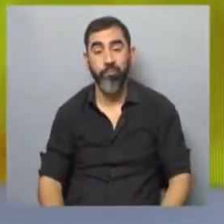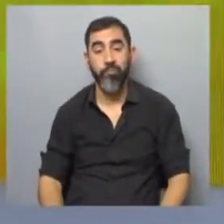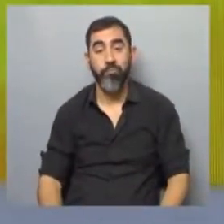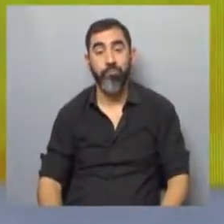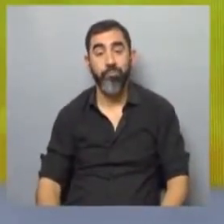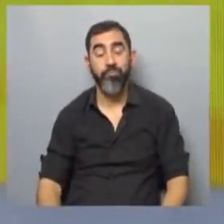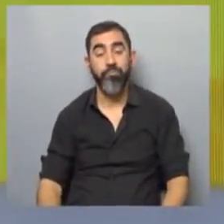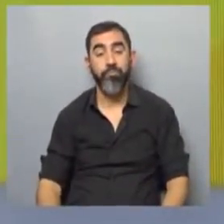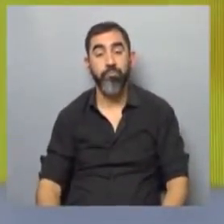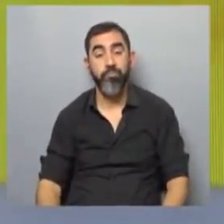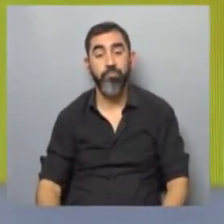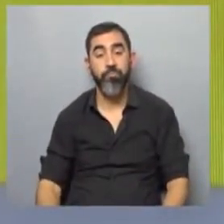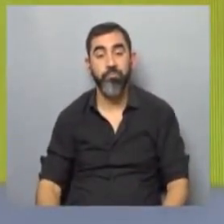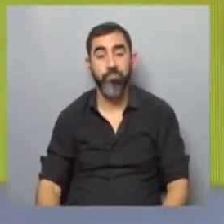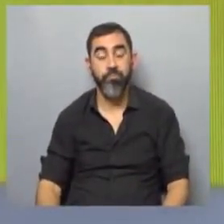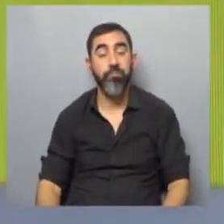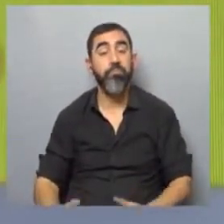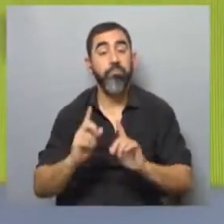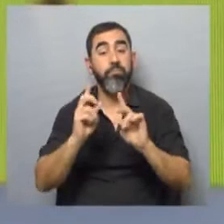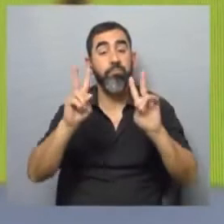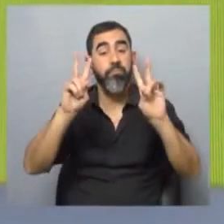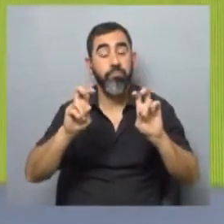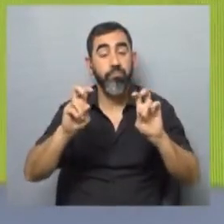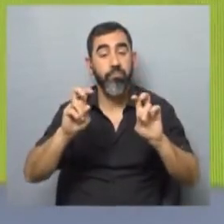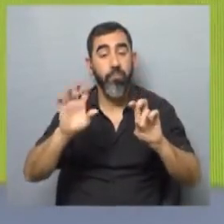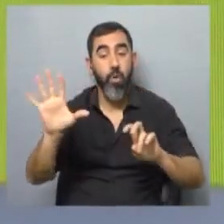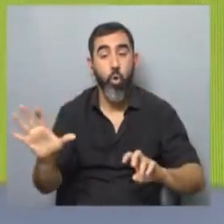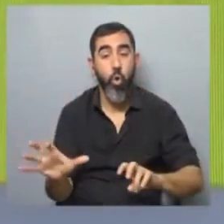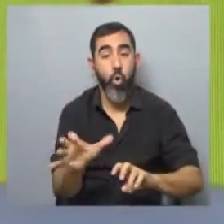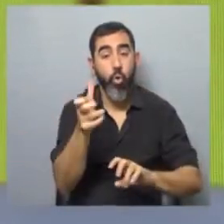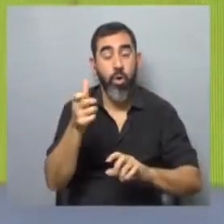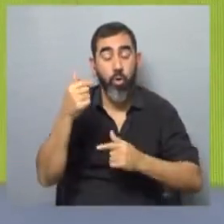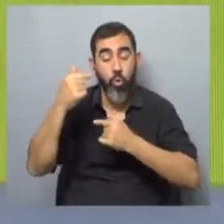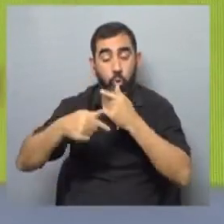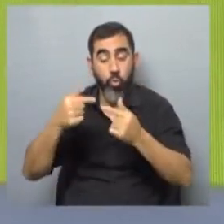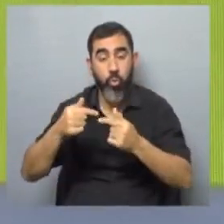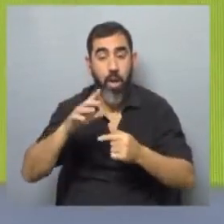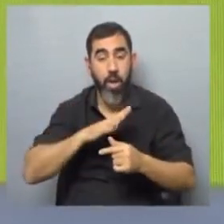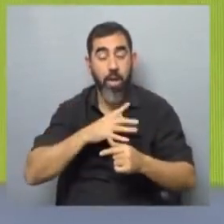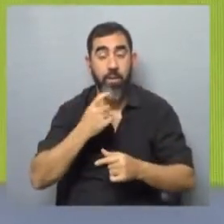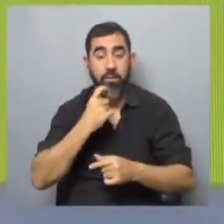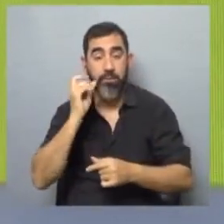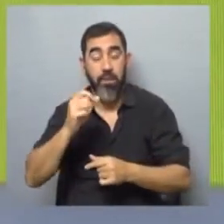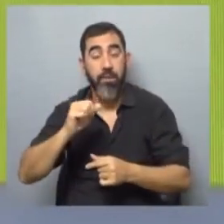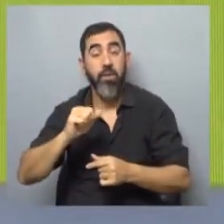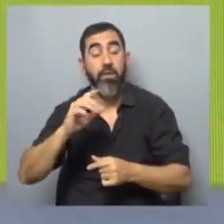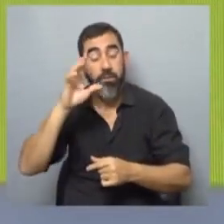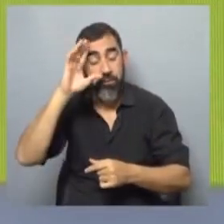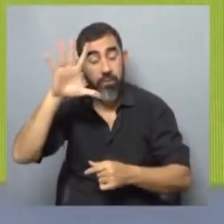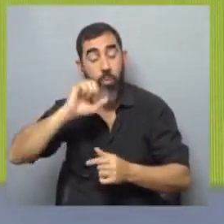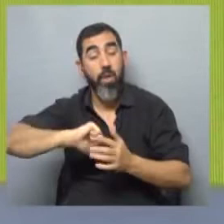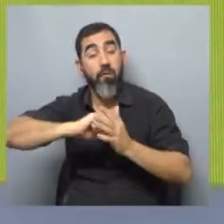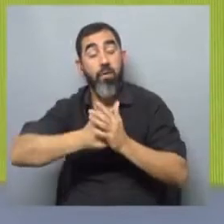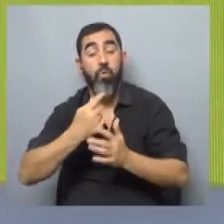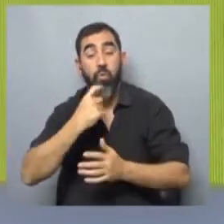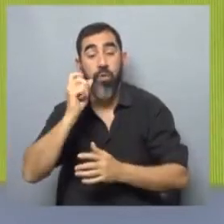para, obviamente, el meollo del asunto, que es conseguir mantener esta oferta, recordamos, ¿no?, que el Banco de